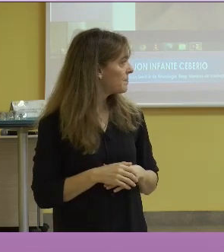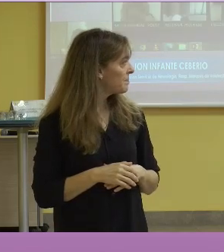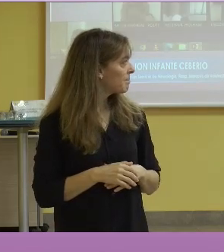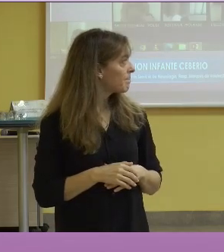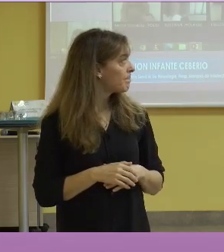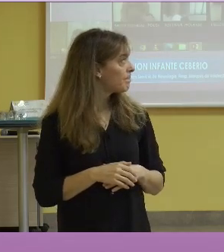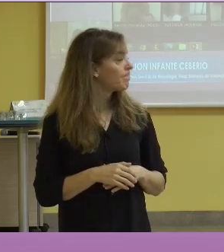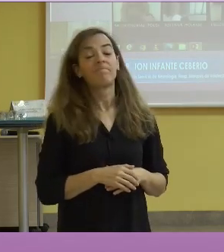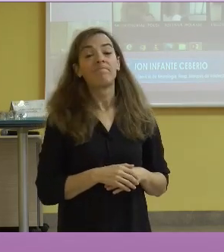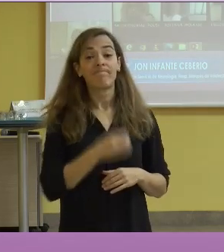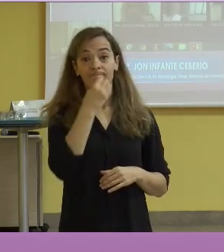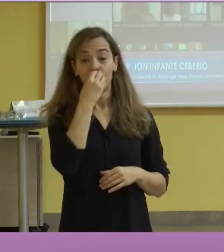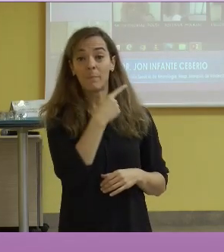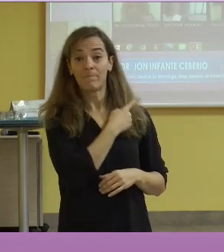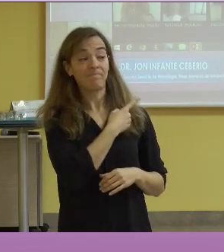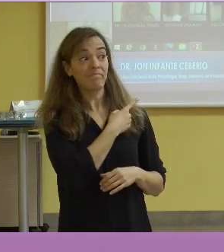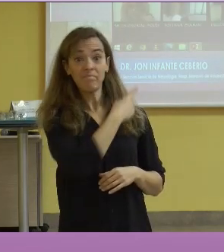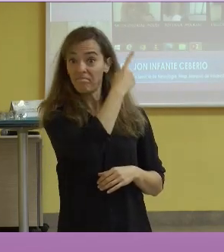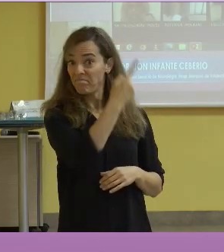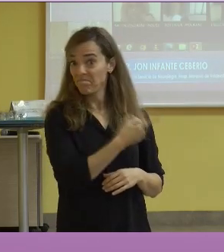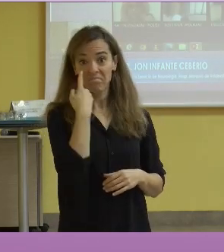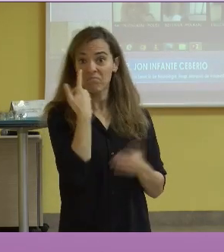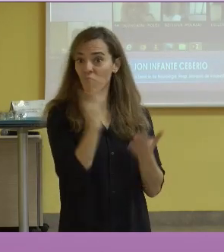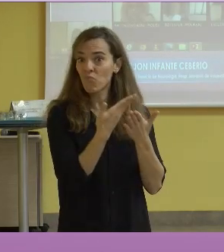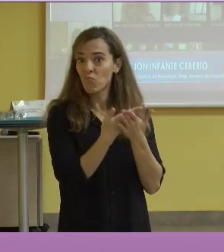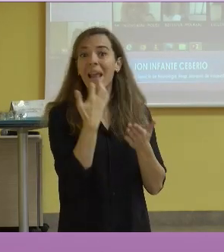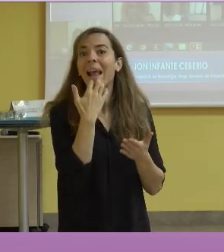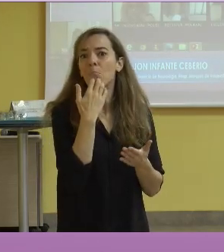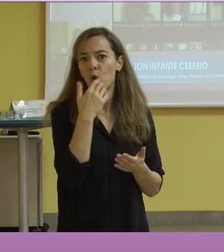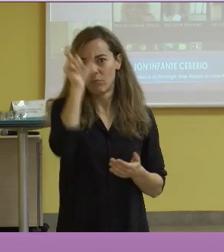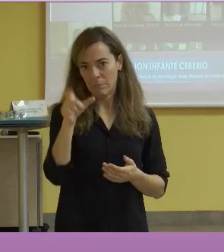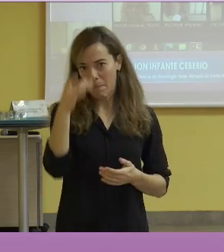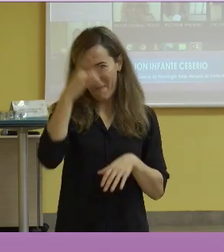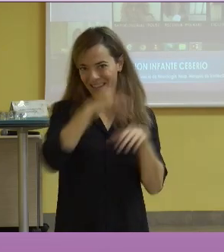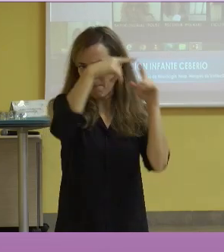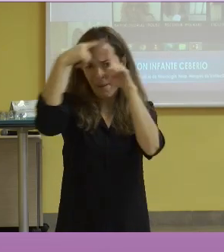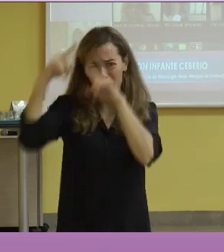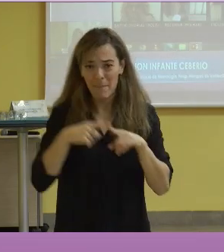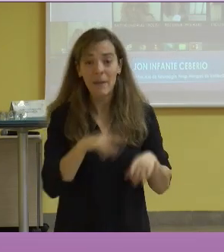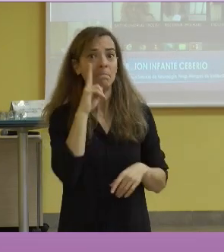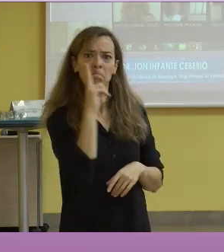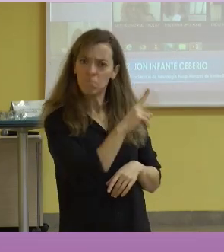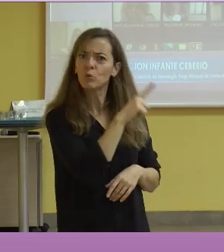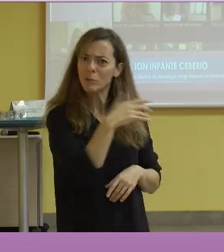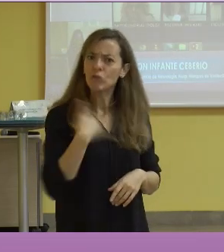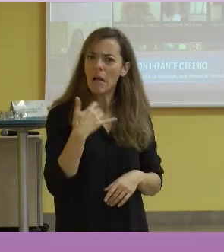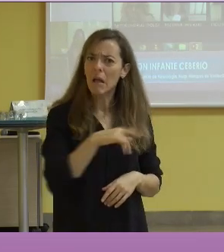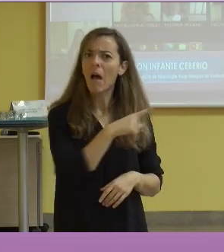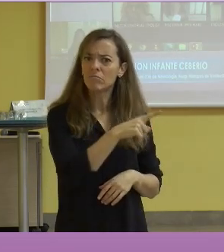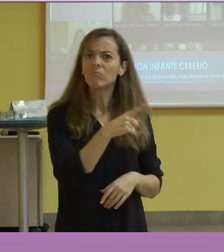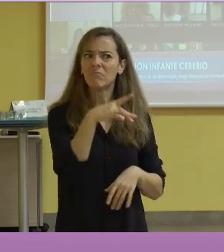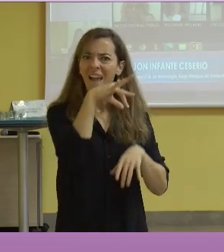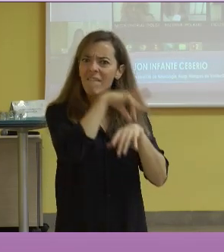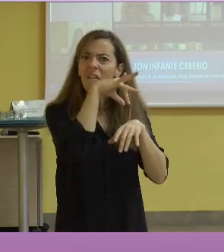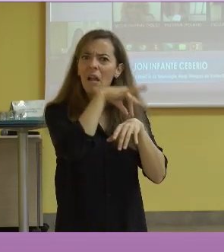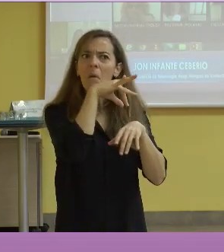Bien, en esta pequeña muestra, ¿no?, de pacientes hemos visto ya unas cuantas causas o enfermedades